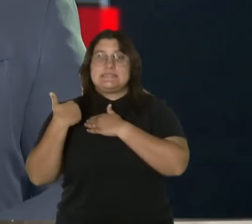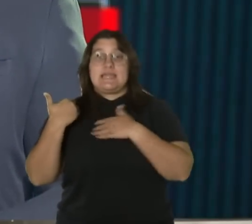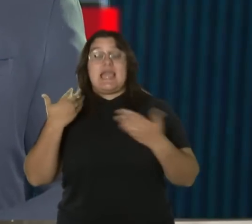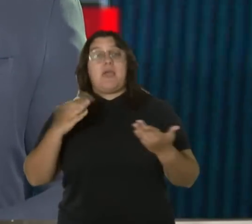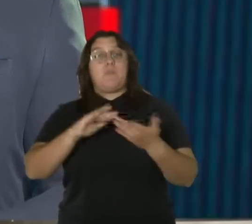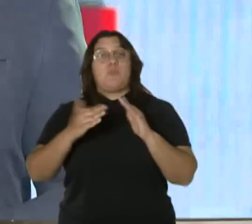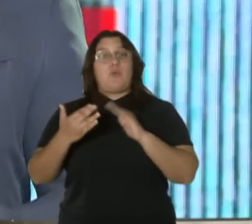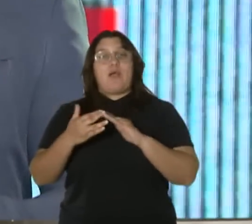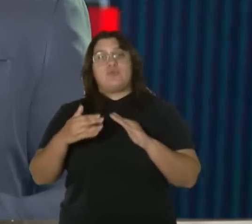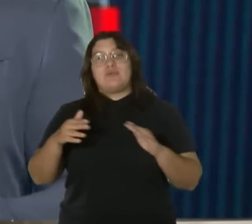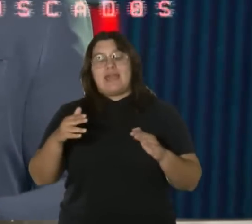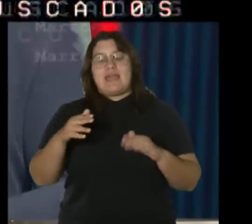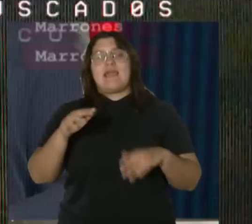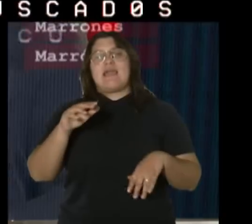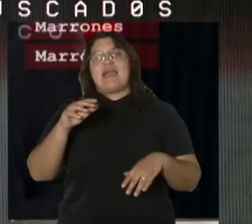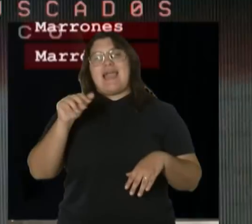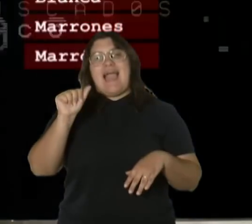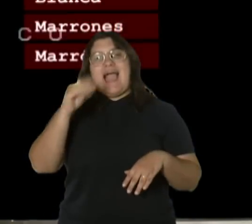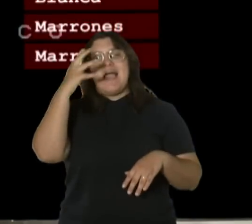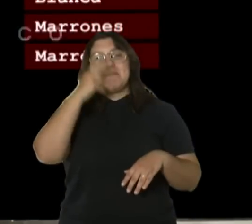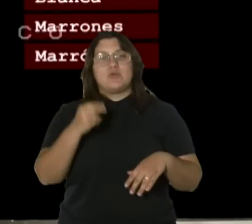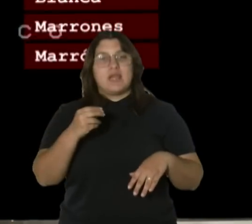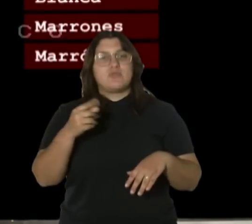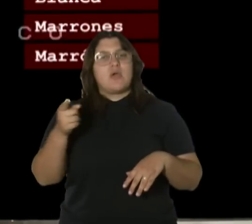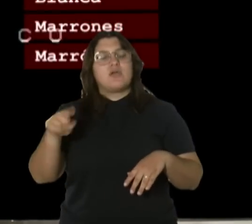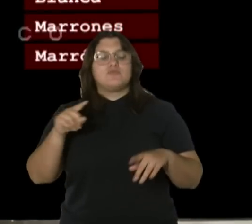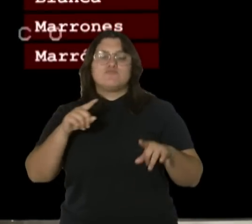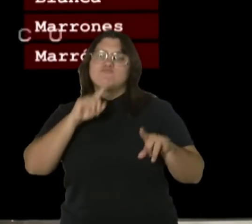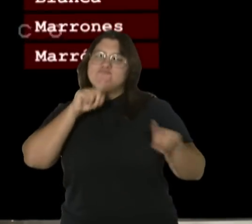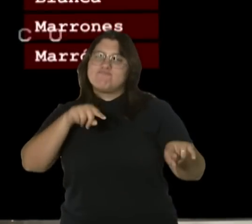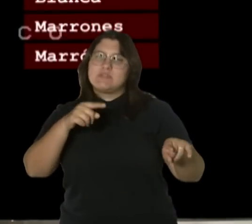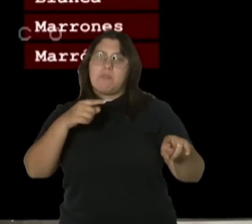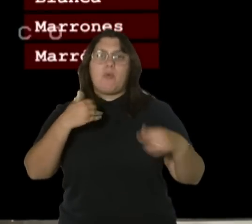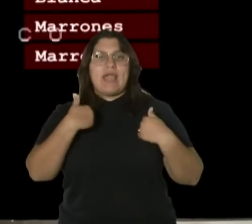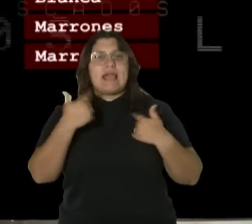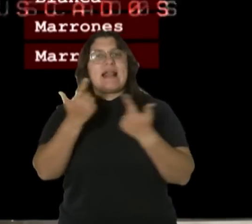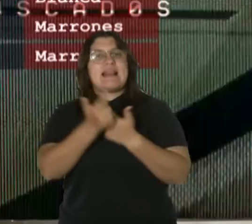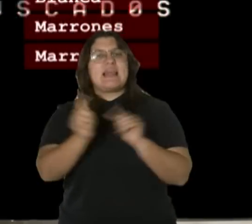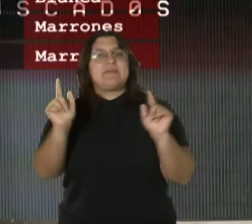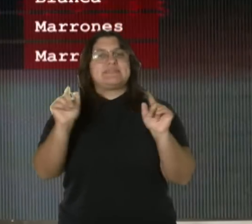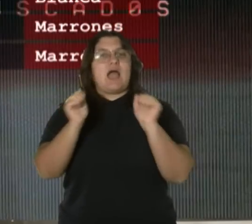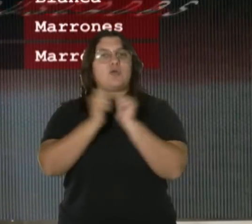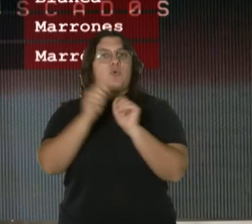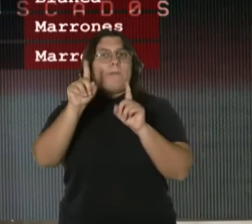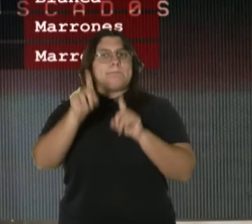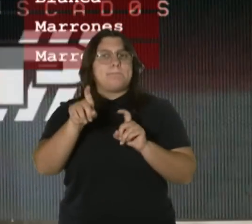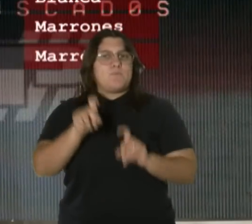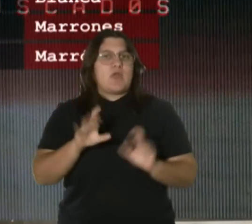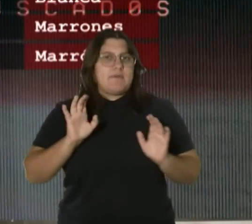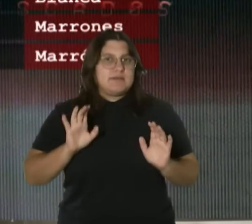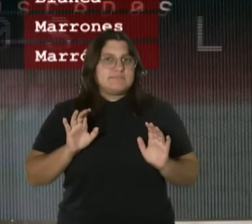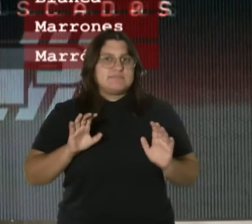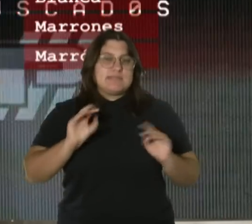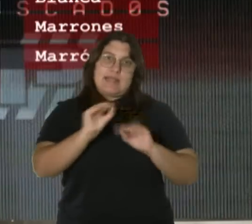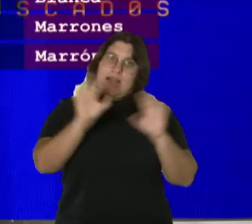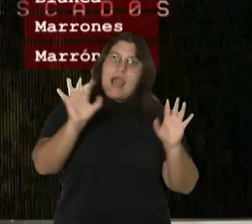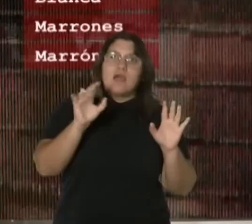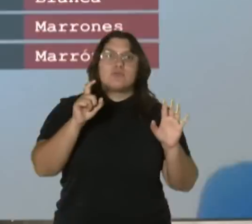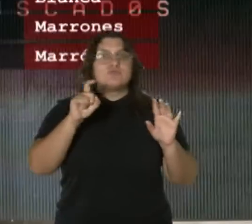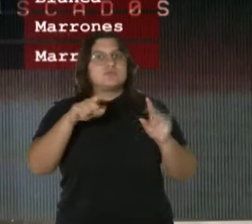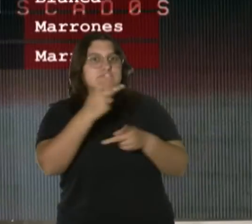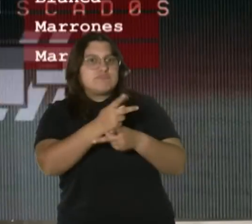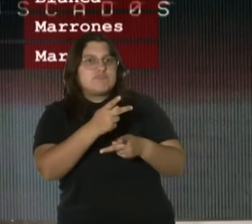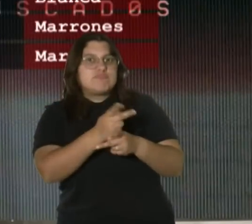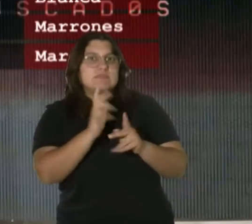la oportunidad de poder cumplir esta sentencia libertad a prueba Claro está condicionándole ciertas restricciones que